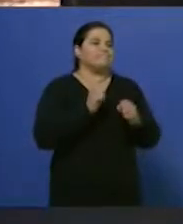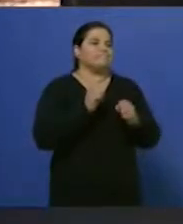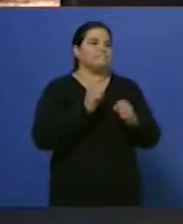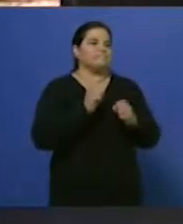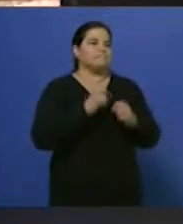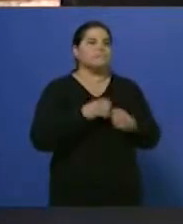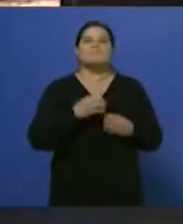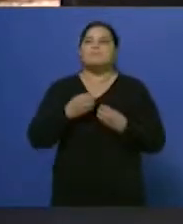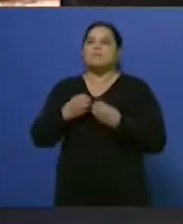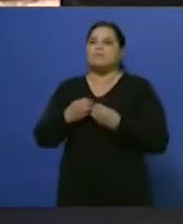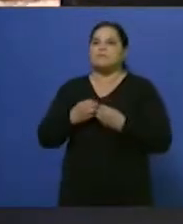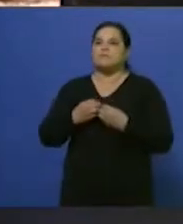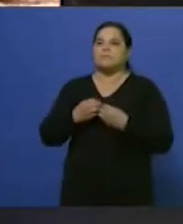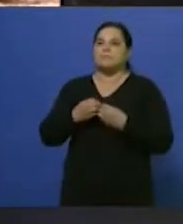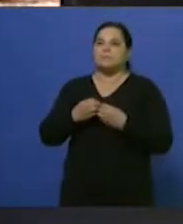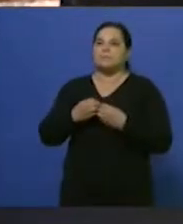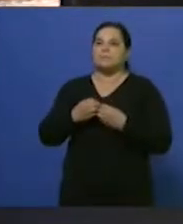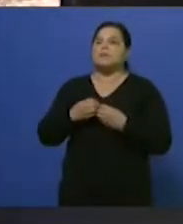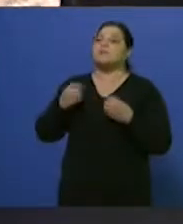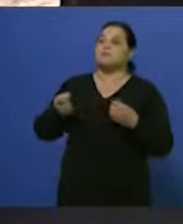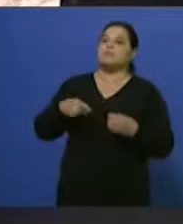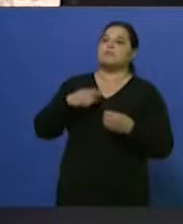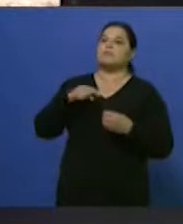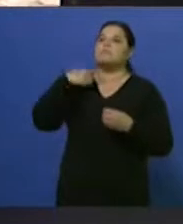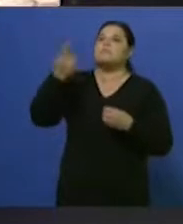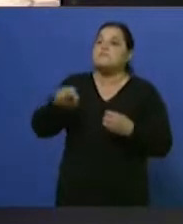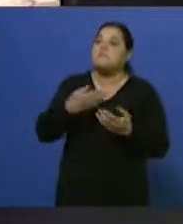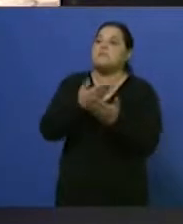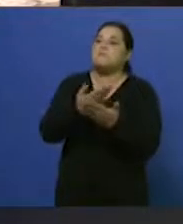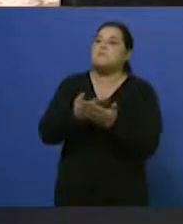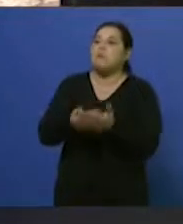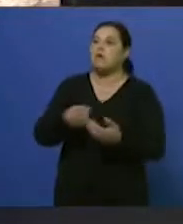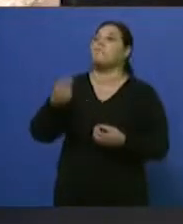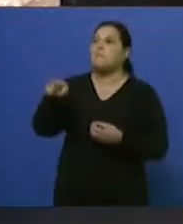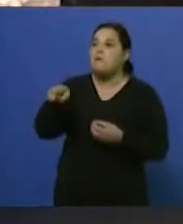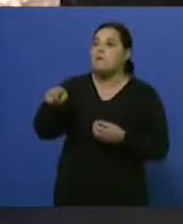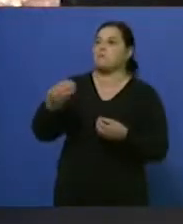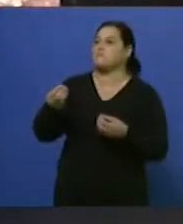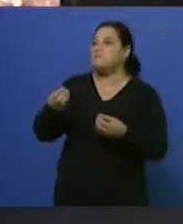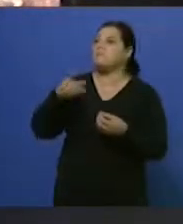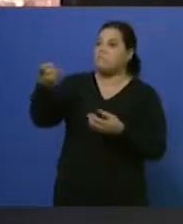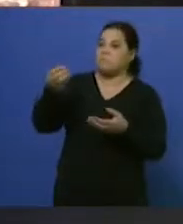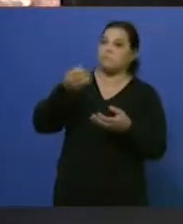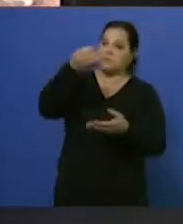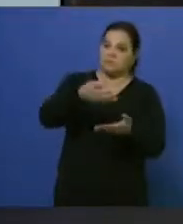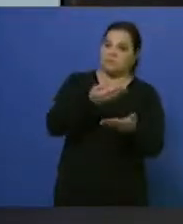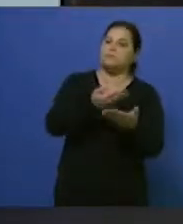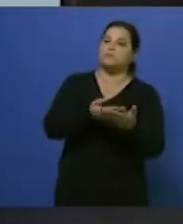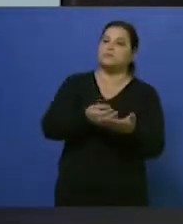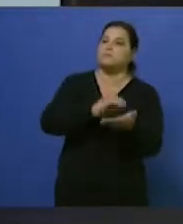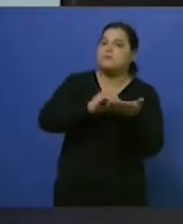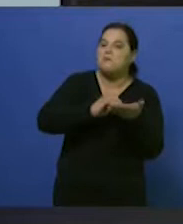se ha desprendido, ¿ha tomado cartas en el asunto con algún abogado para hacer algún tipo de